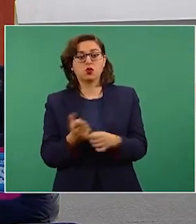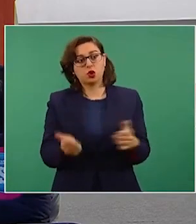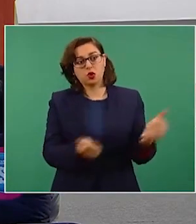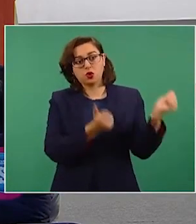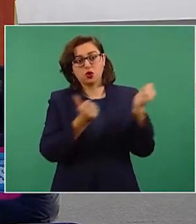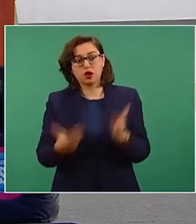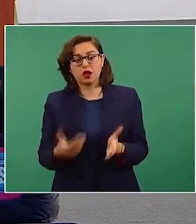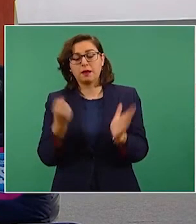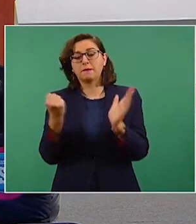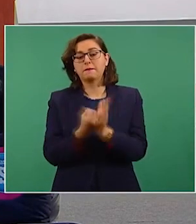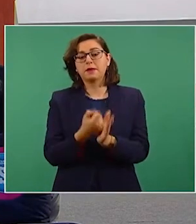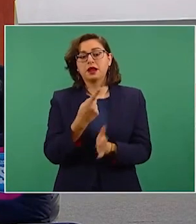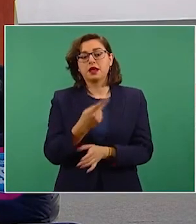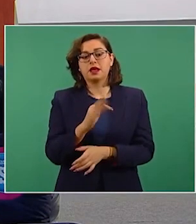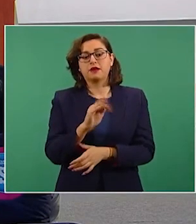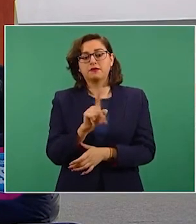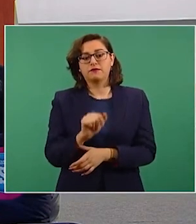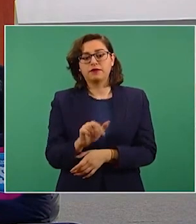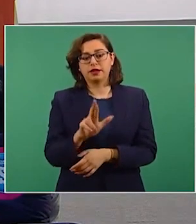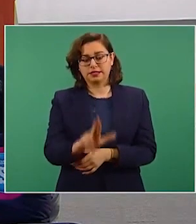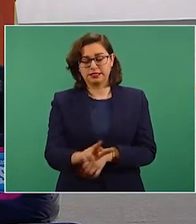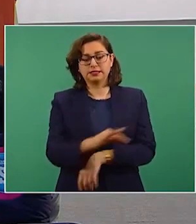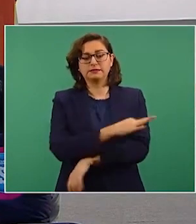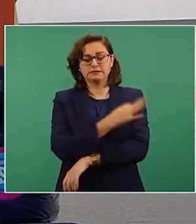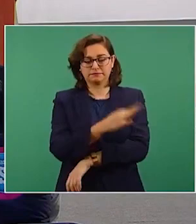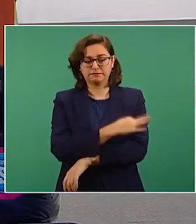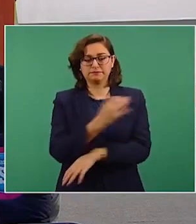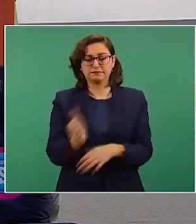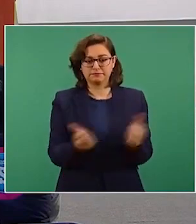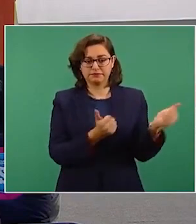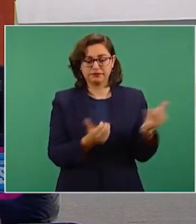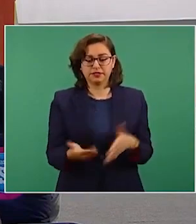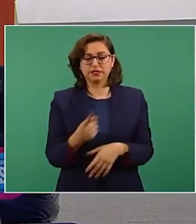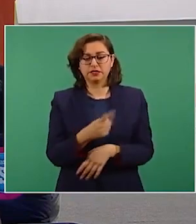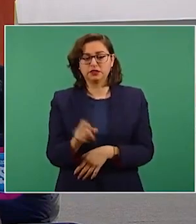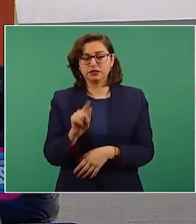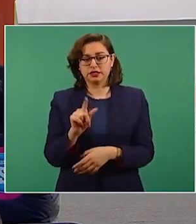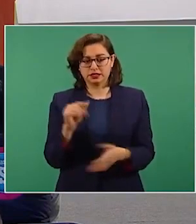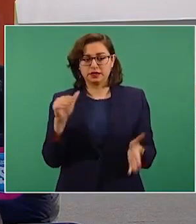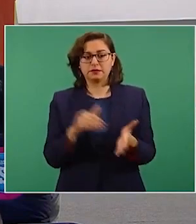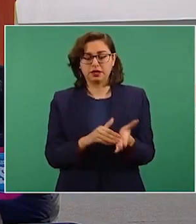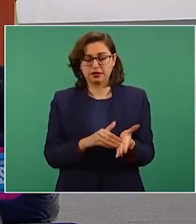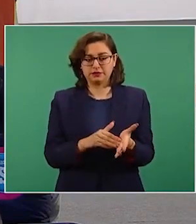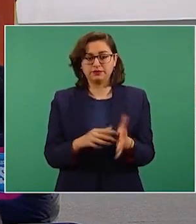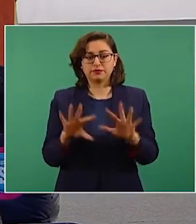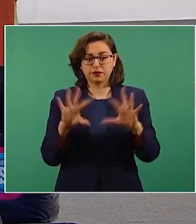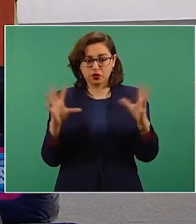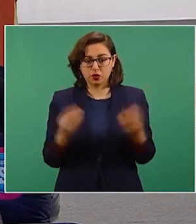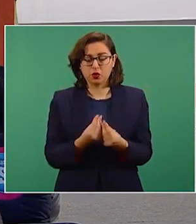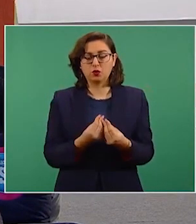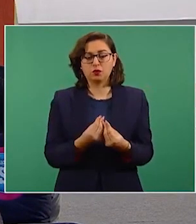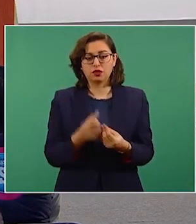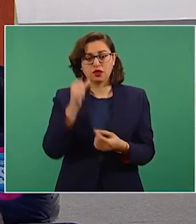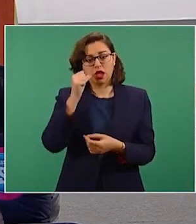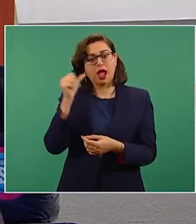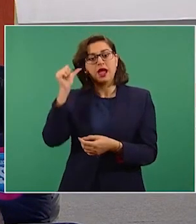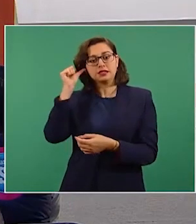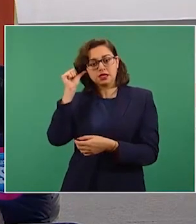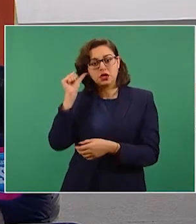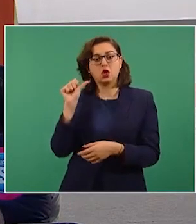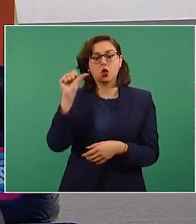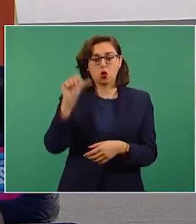275 dosis de esta vacuna para completar el vuelo